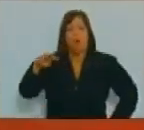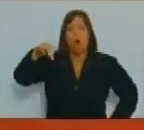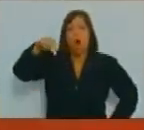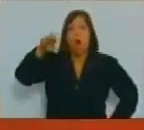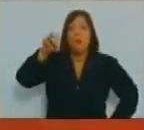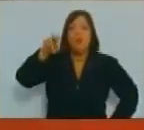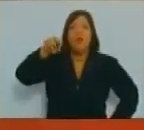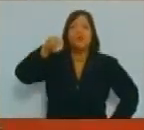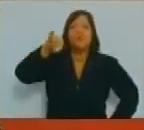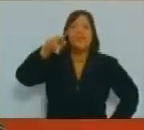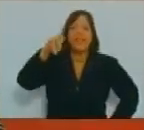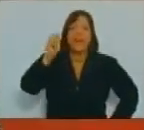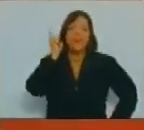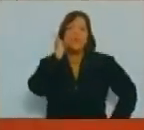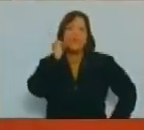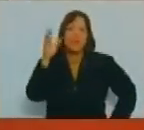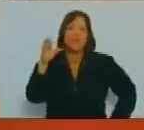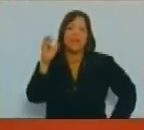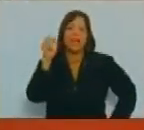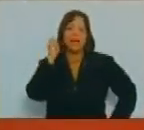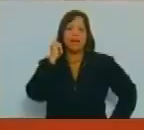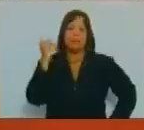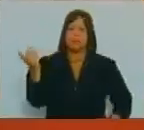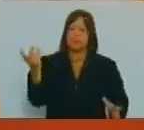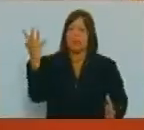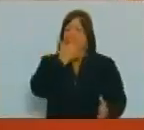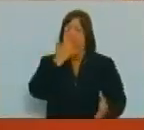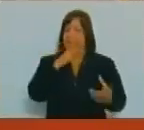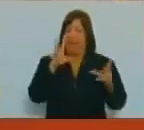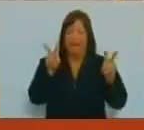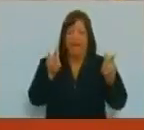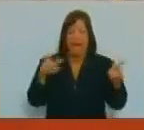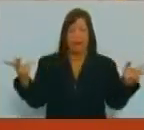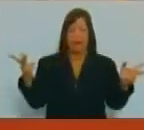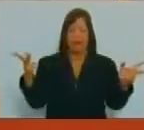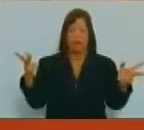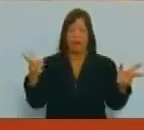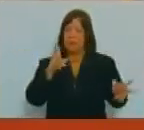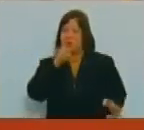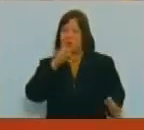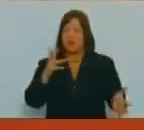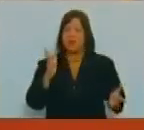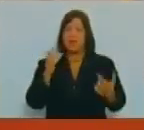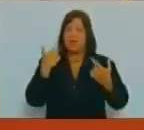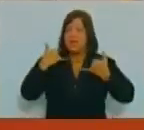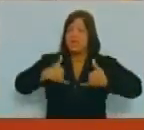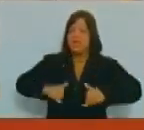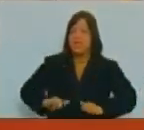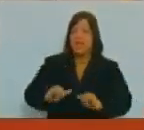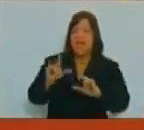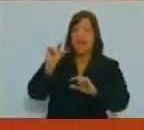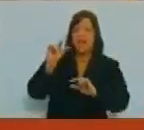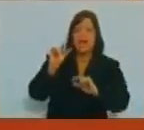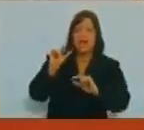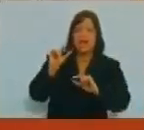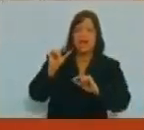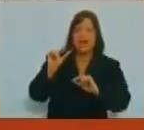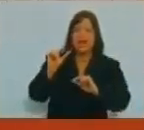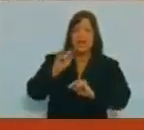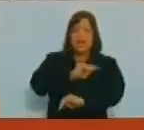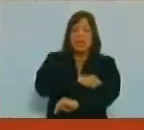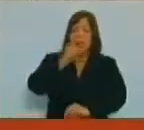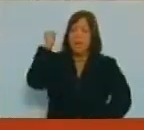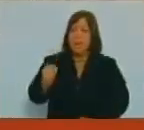todos los crímenes sin sentido brutal delante de su hijita le quitaron la vida a su